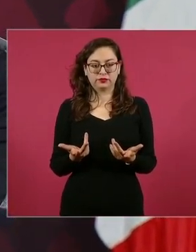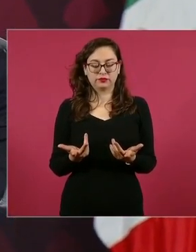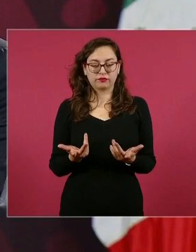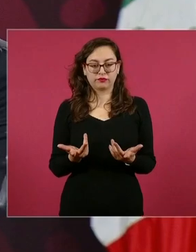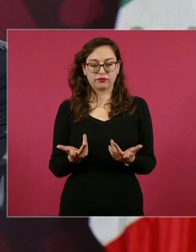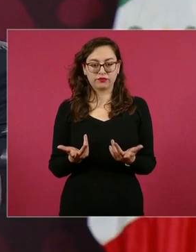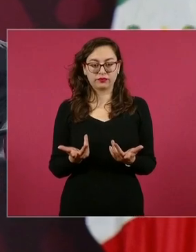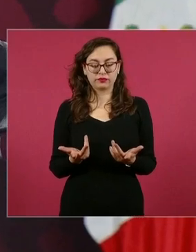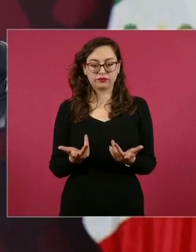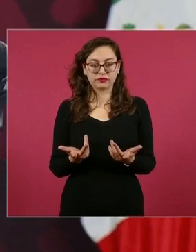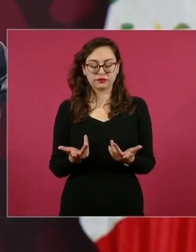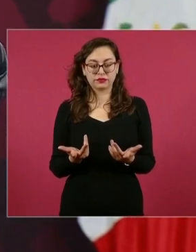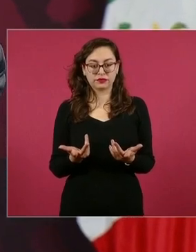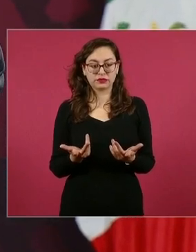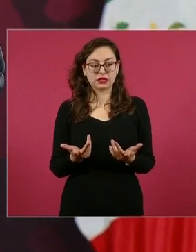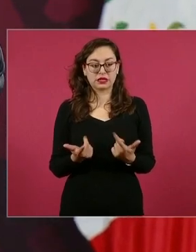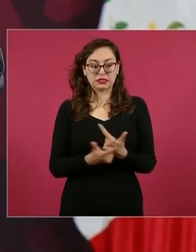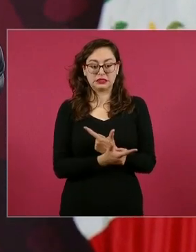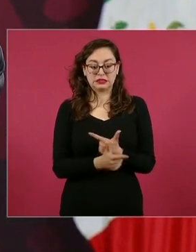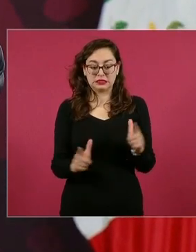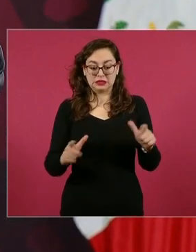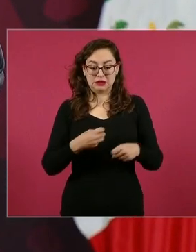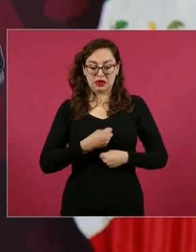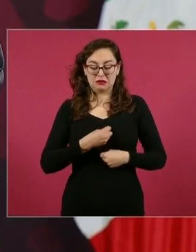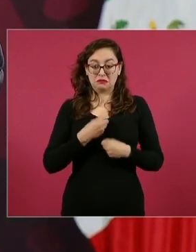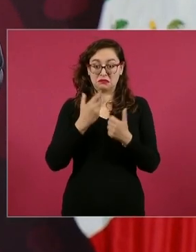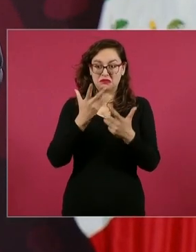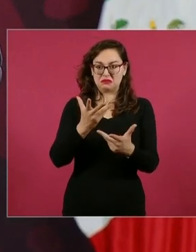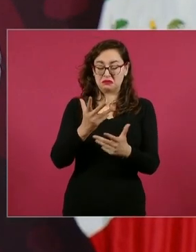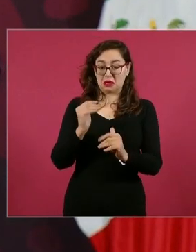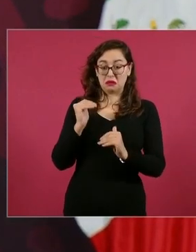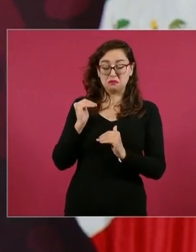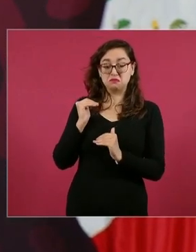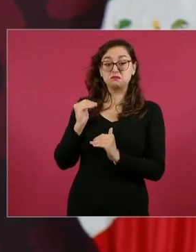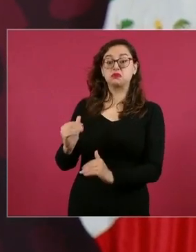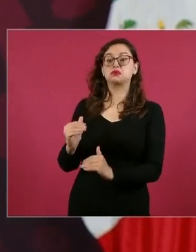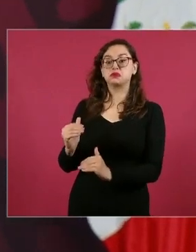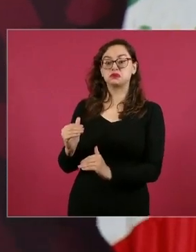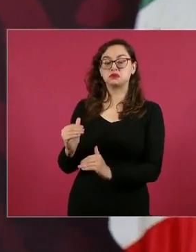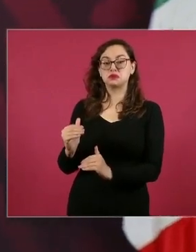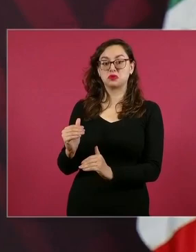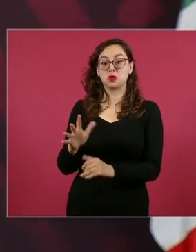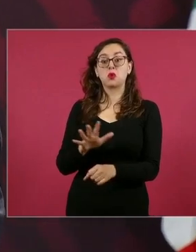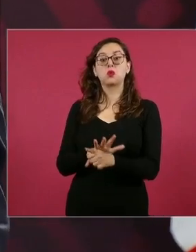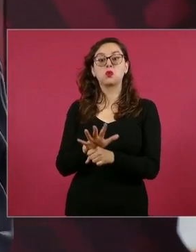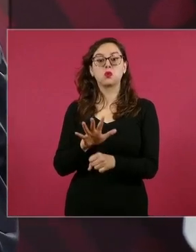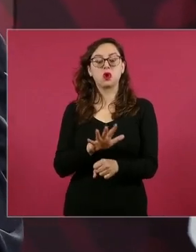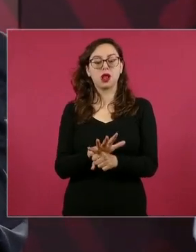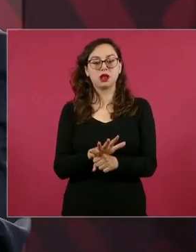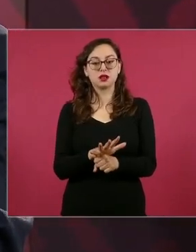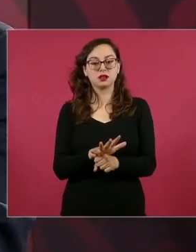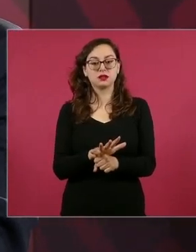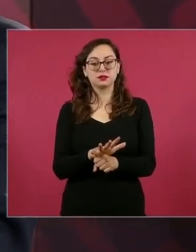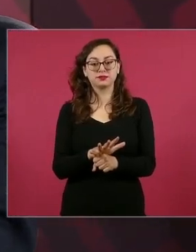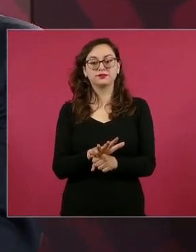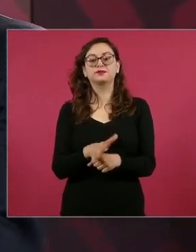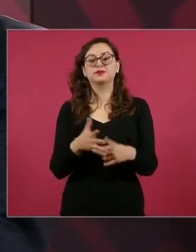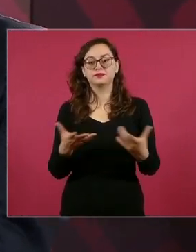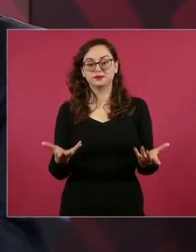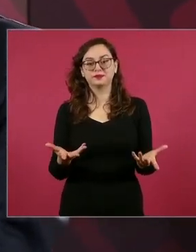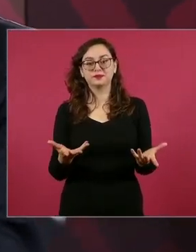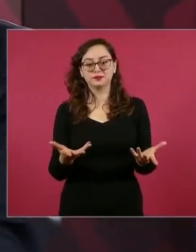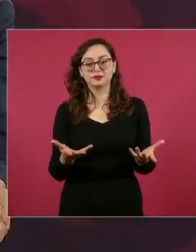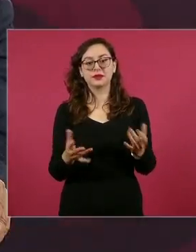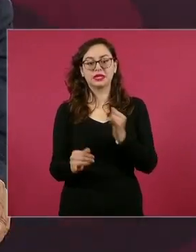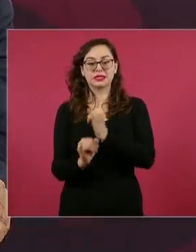derecho a la libre manifestación de las ideas es el monopolio